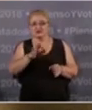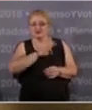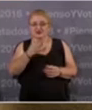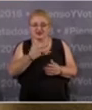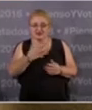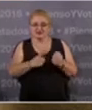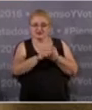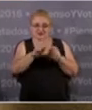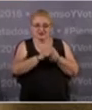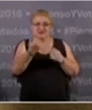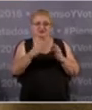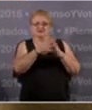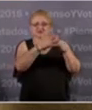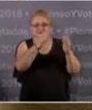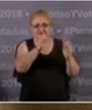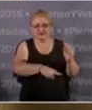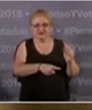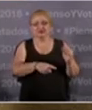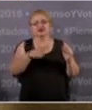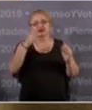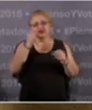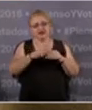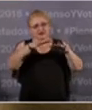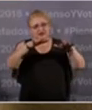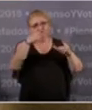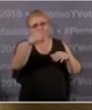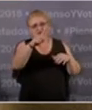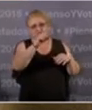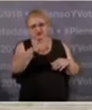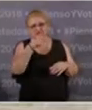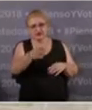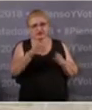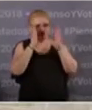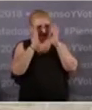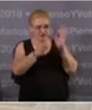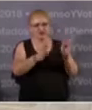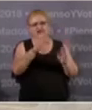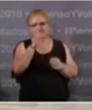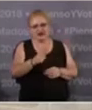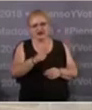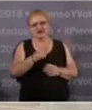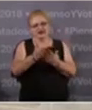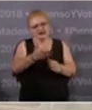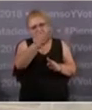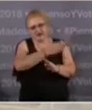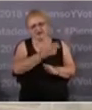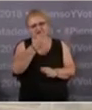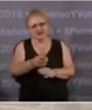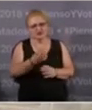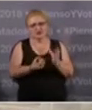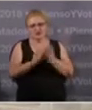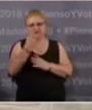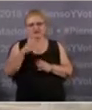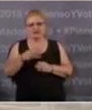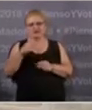y la delincuencia. En la plataforma de su partido se habla de focalizar la prevención del delito. Nuevamente, en términos de